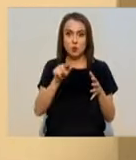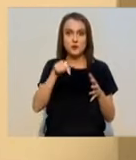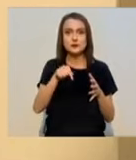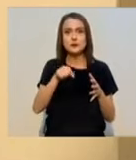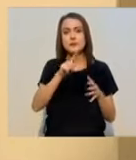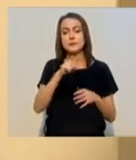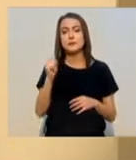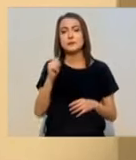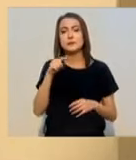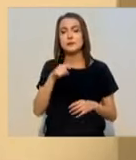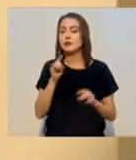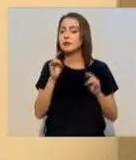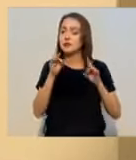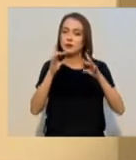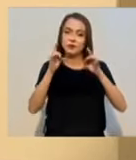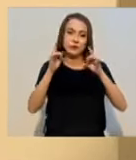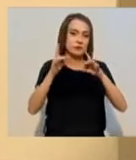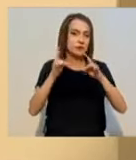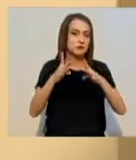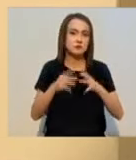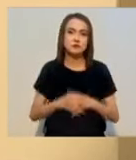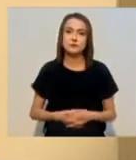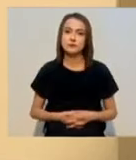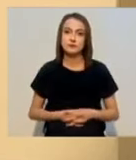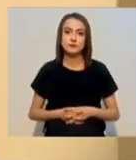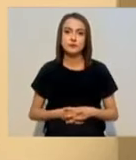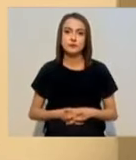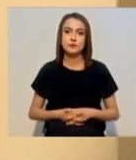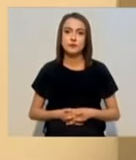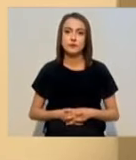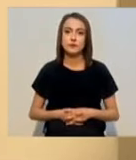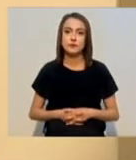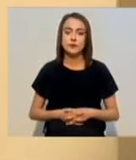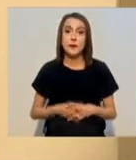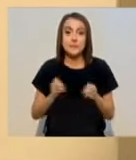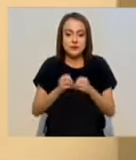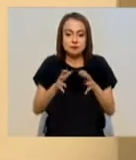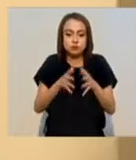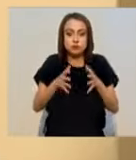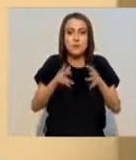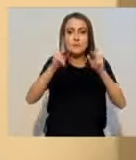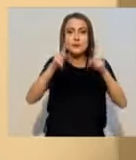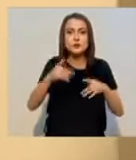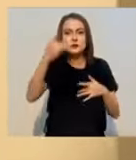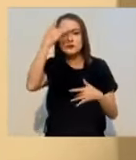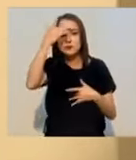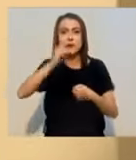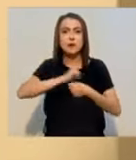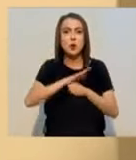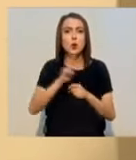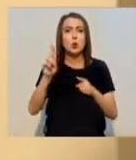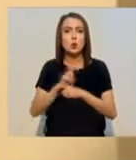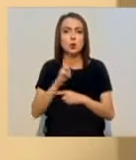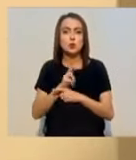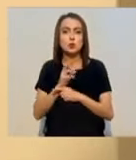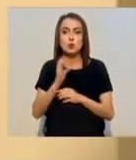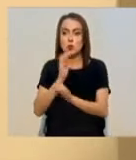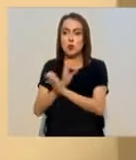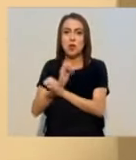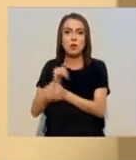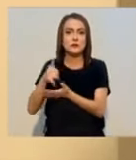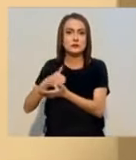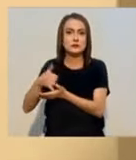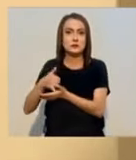un mes terrible en términos de incremento de casos, incremento de utilización de cuidados